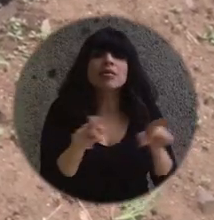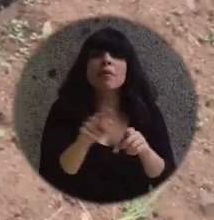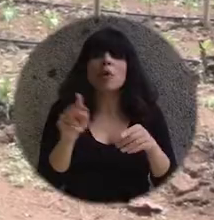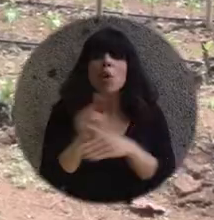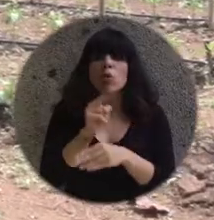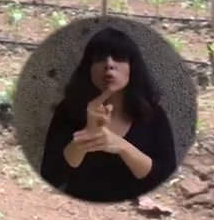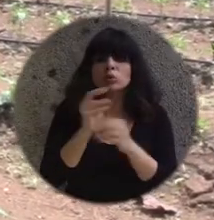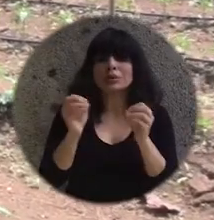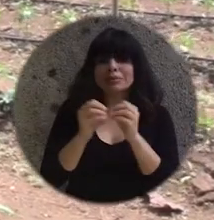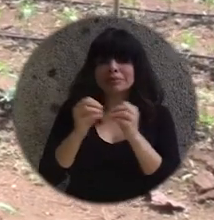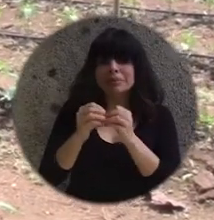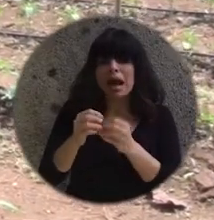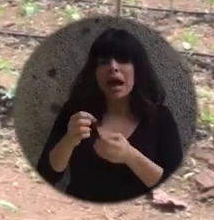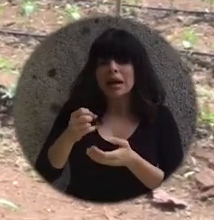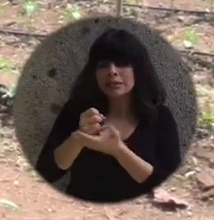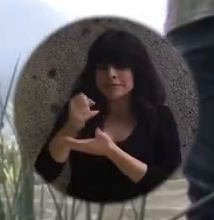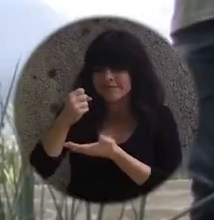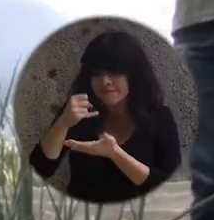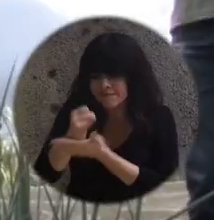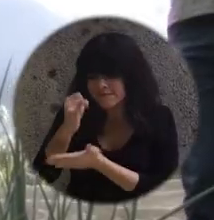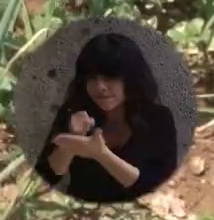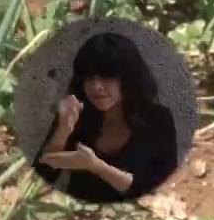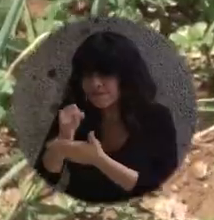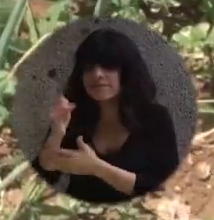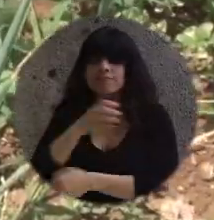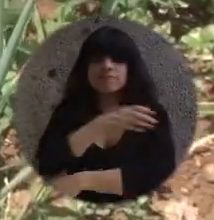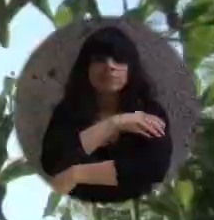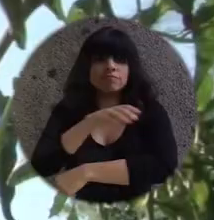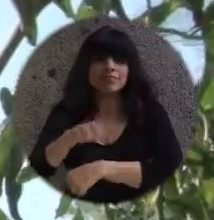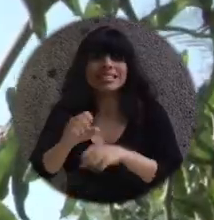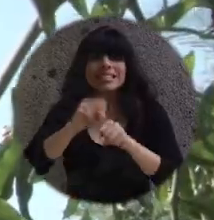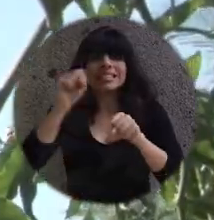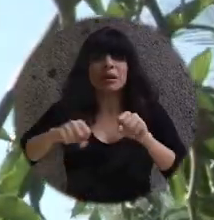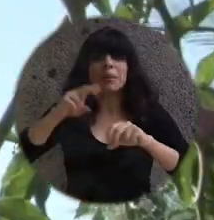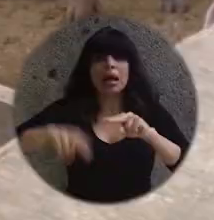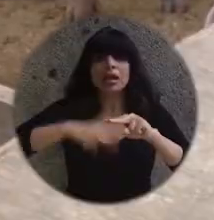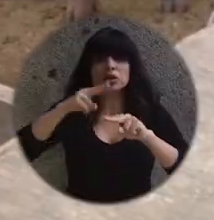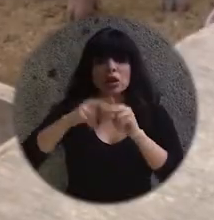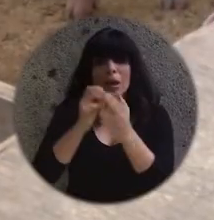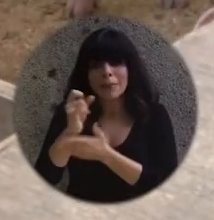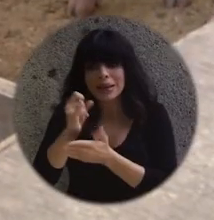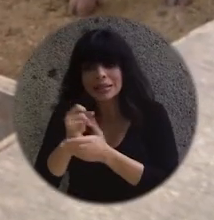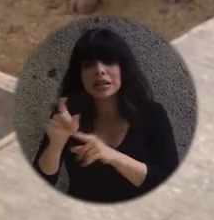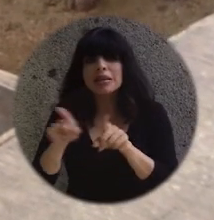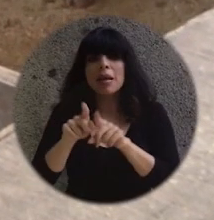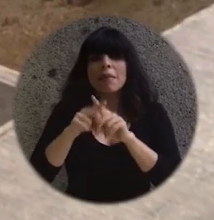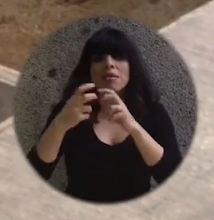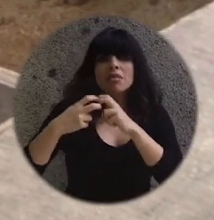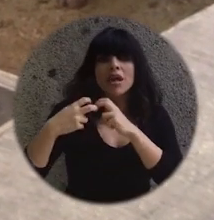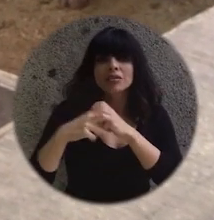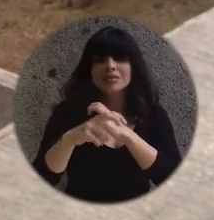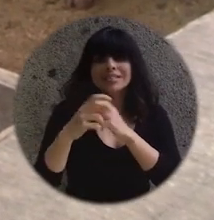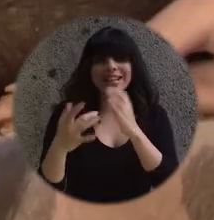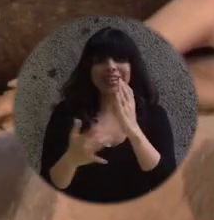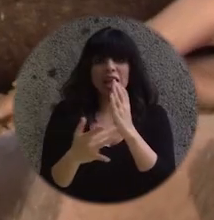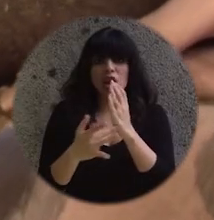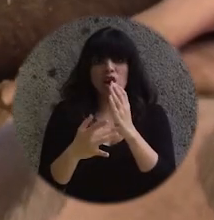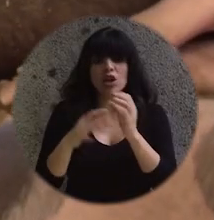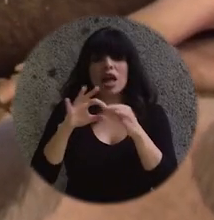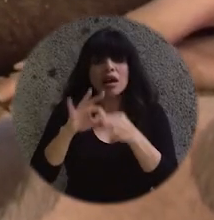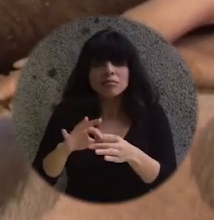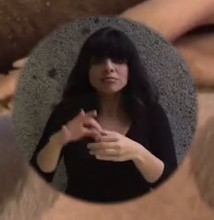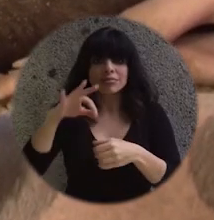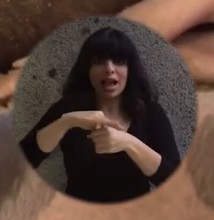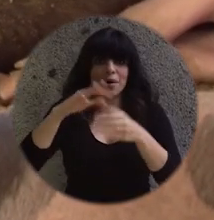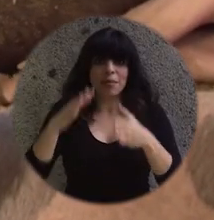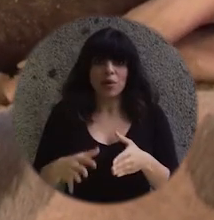más investigación y el fortalecimiento del Sistema Nacional de Investigación y Transferencia de Tecnología Agropecuaria.